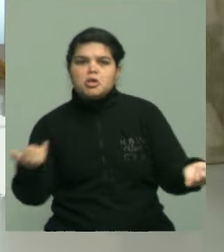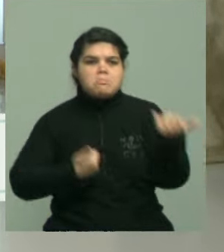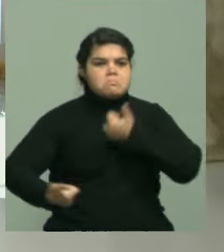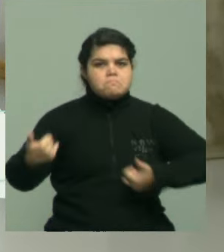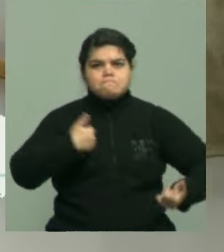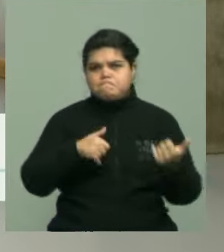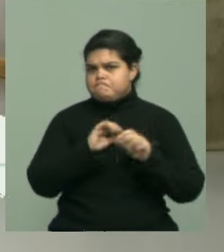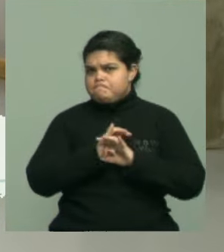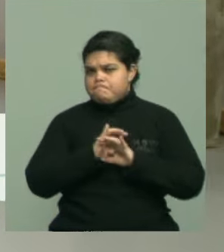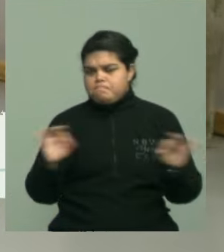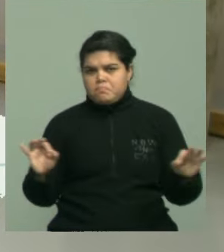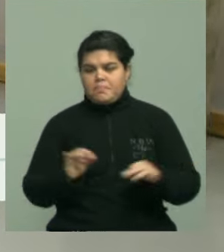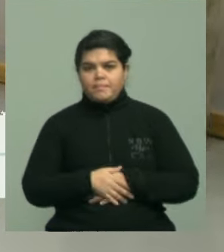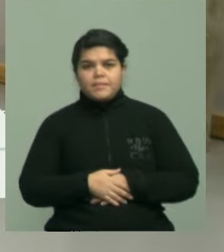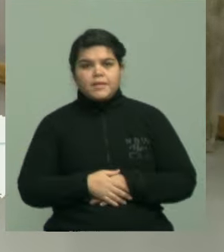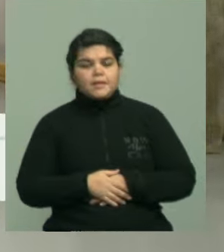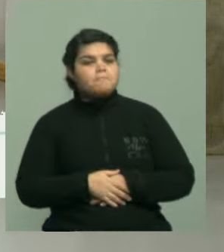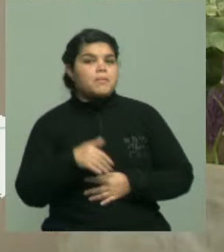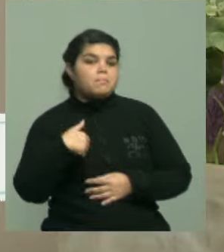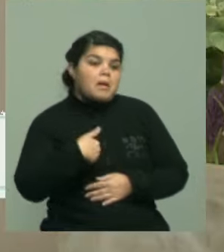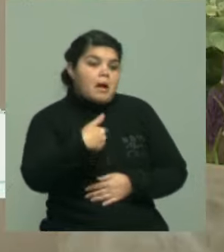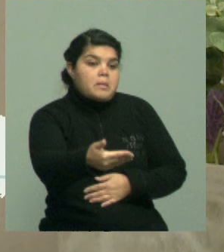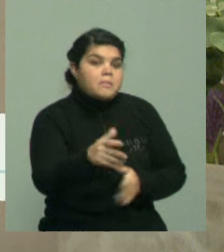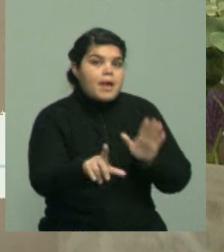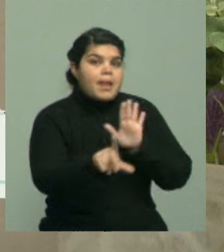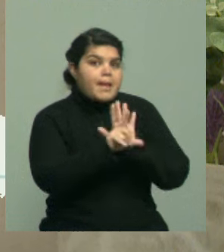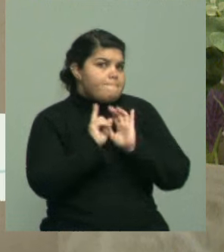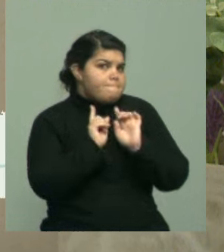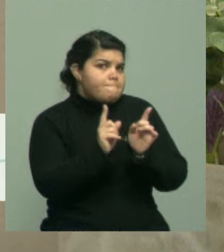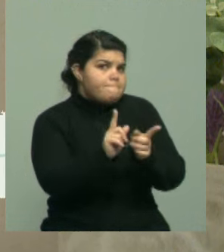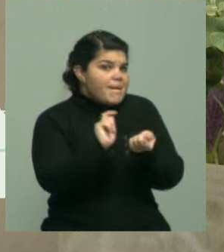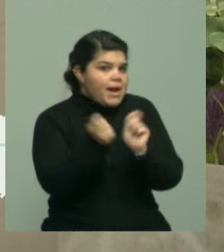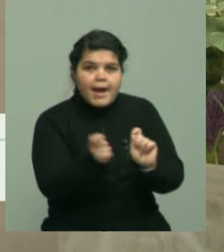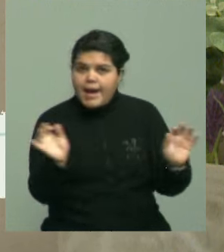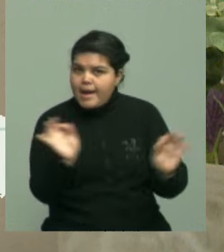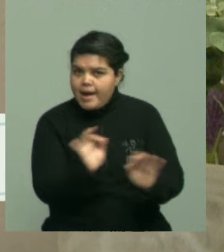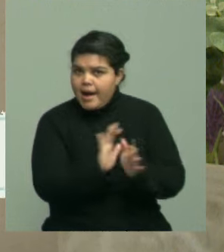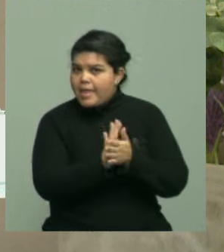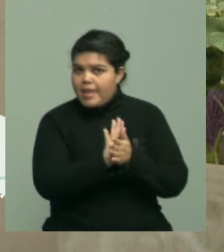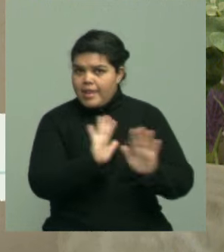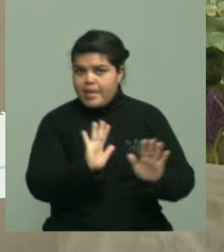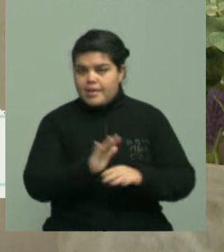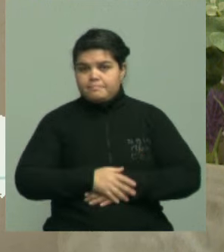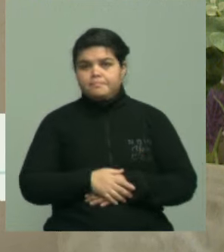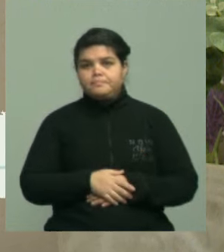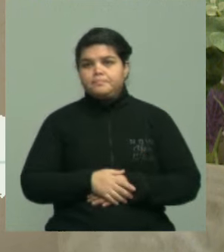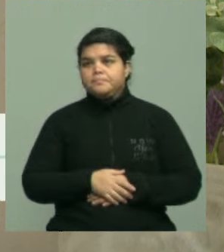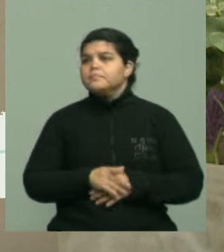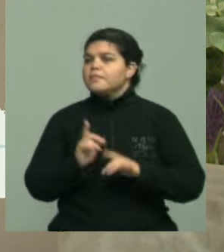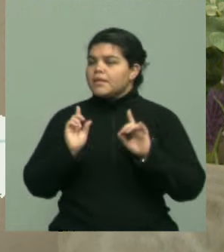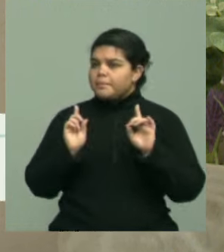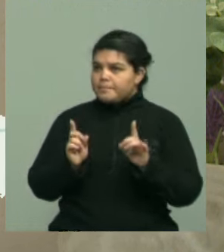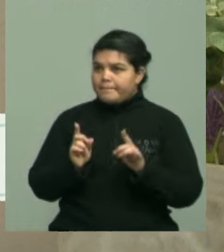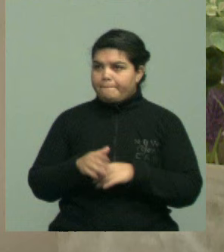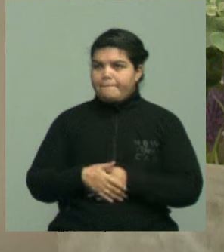No hay cambios. No hay cambios. Bien, vale la aclaración. Valentín, se hablaba de que Mendoza, la idea en algún momento, digo, hace algunos años